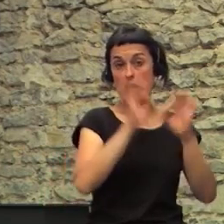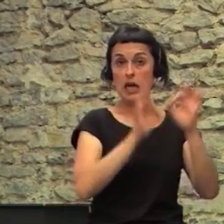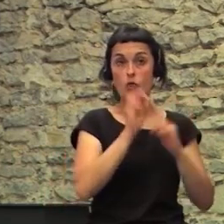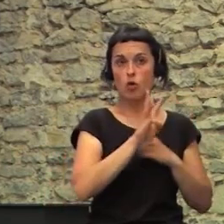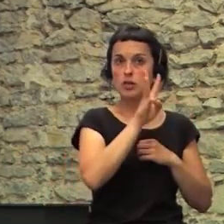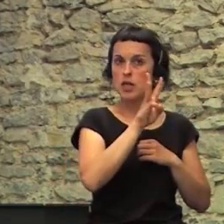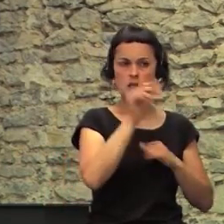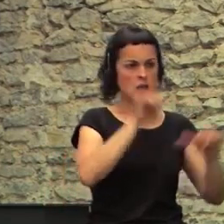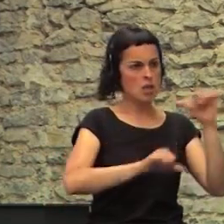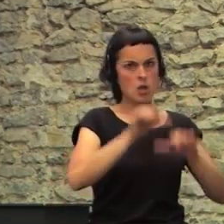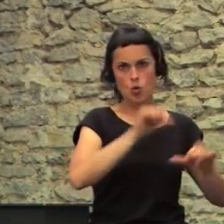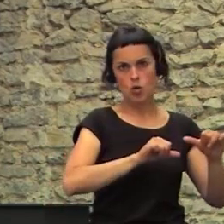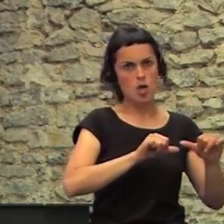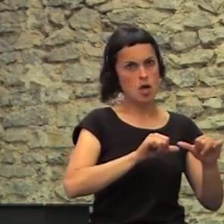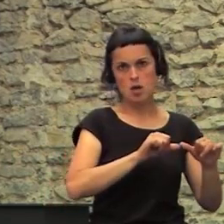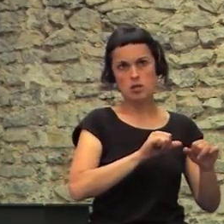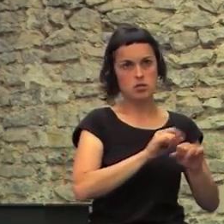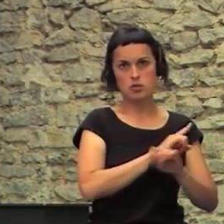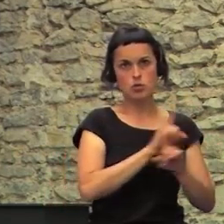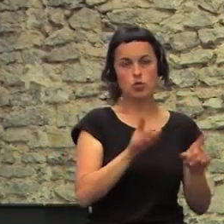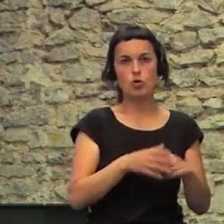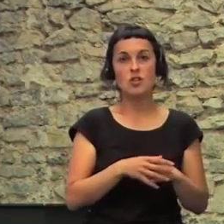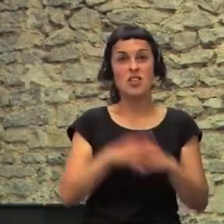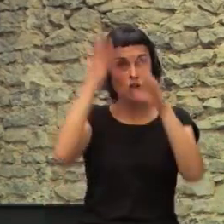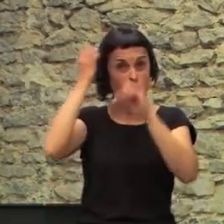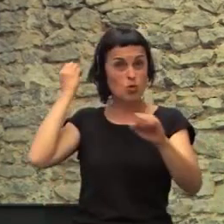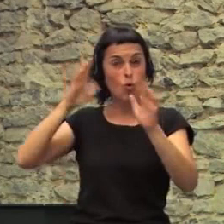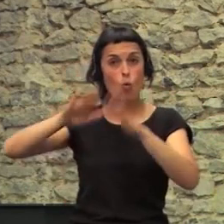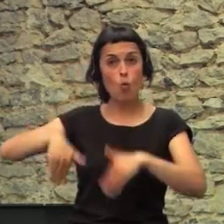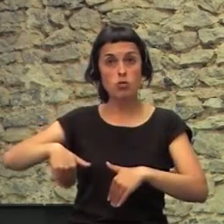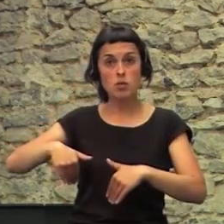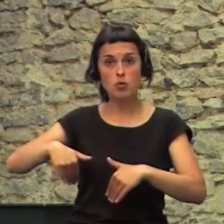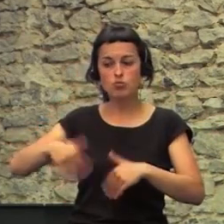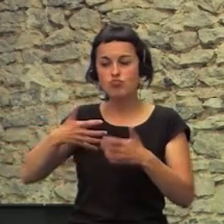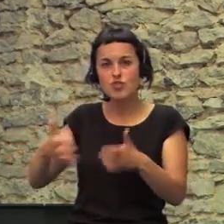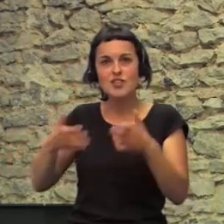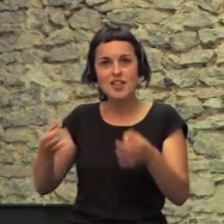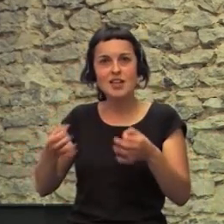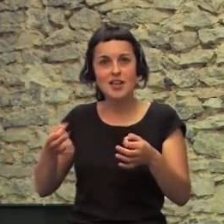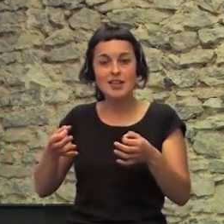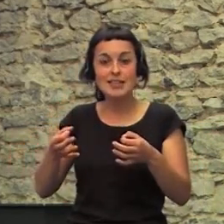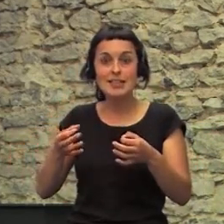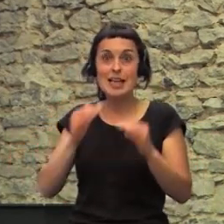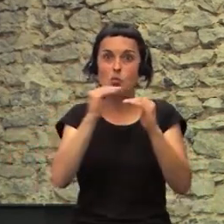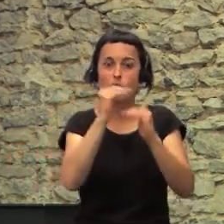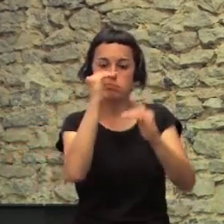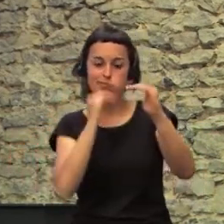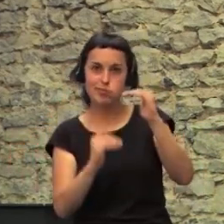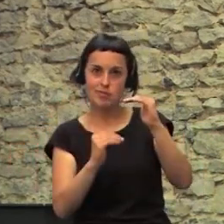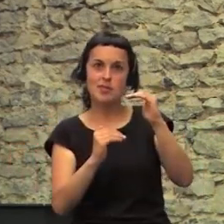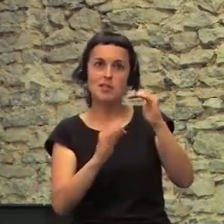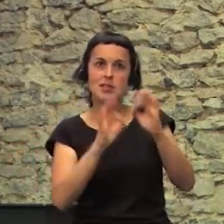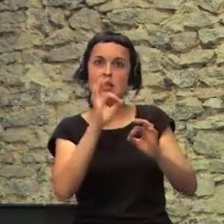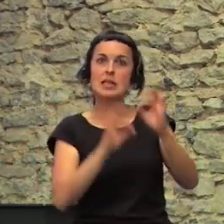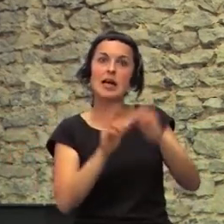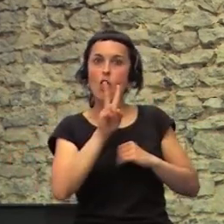sea, se ha conseguido en los últimos protocolos que no se realicen cirugías en el grado 2, sí en el 3.